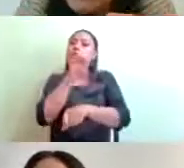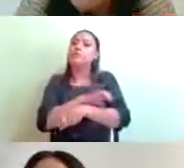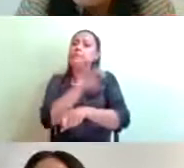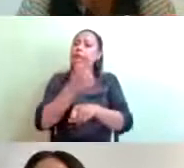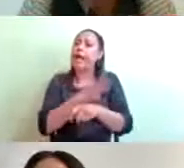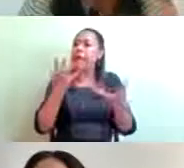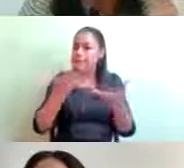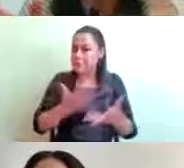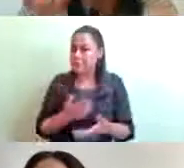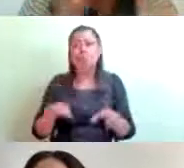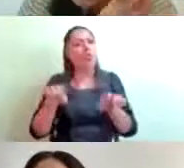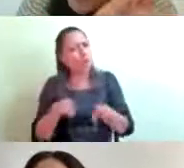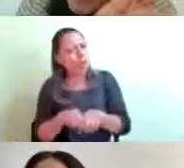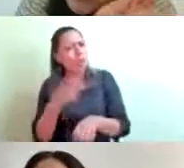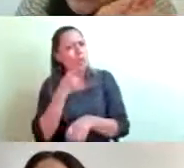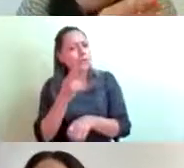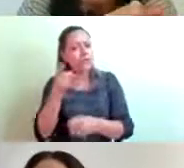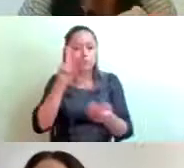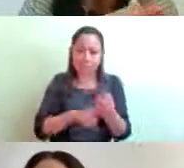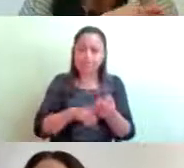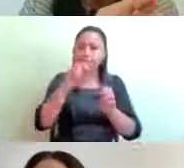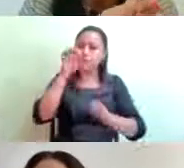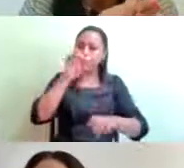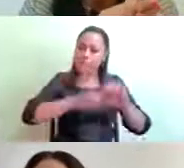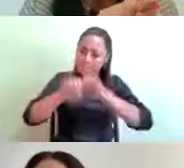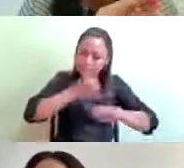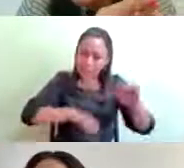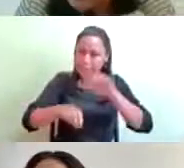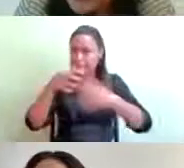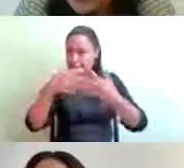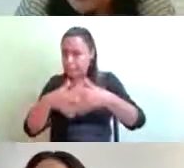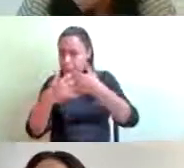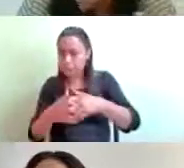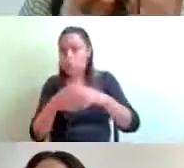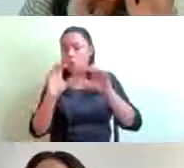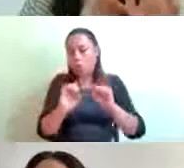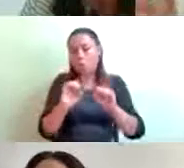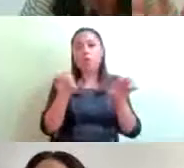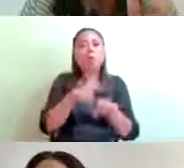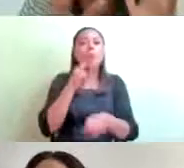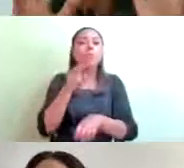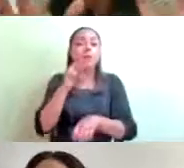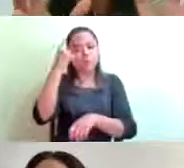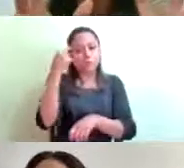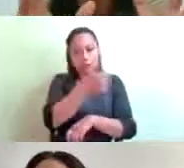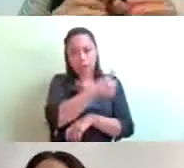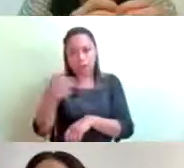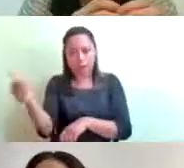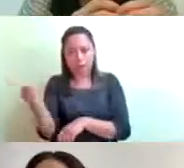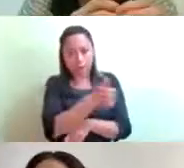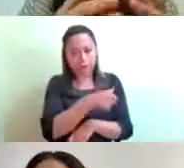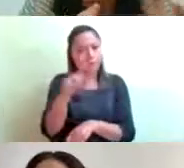la utilizamos en la industria y cómo la utilizamos para transportarnos. O sea, 70% a nivel